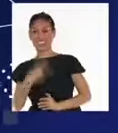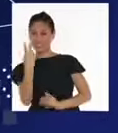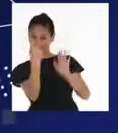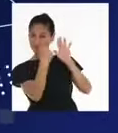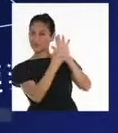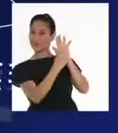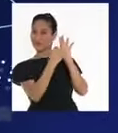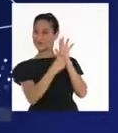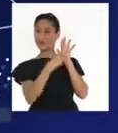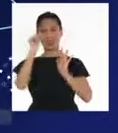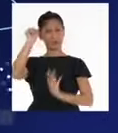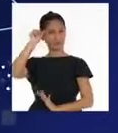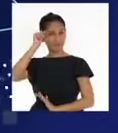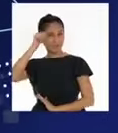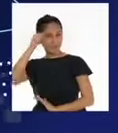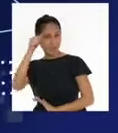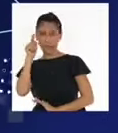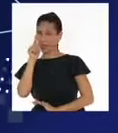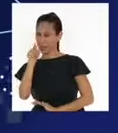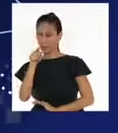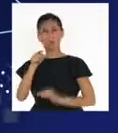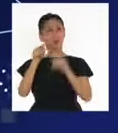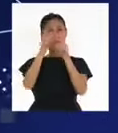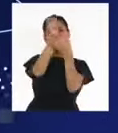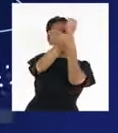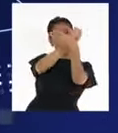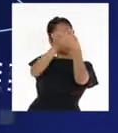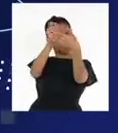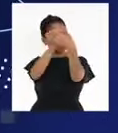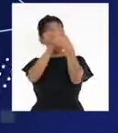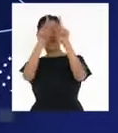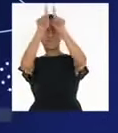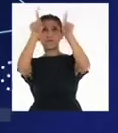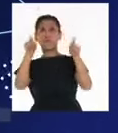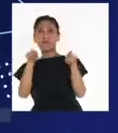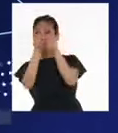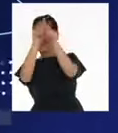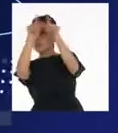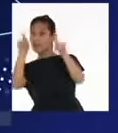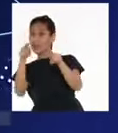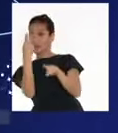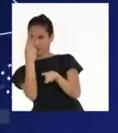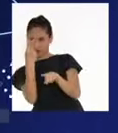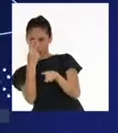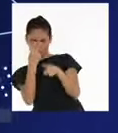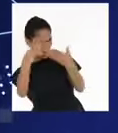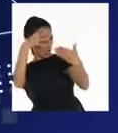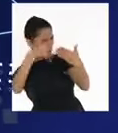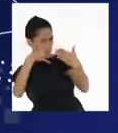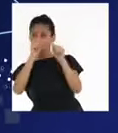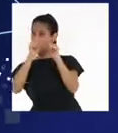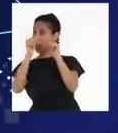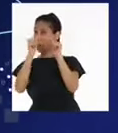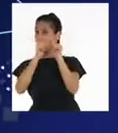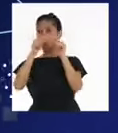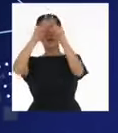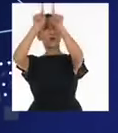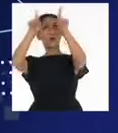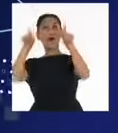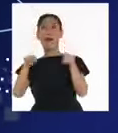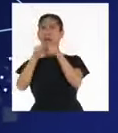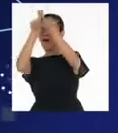Recuerda que para completar la frecuencia deberás guiarte del número de palotes. ¡No entiendo! A ver,